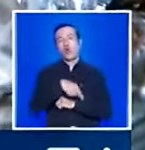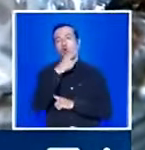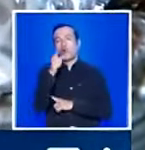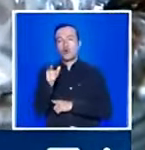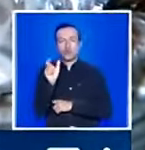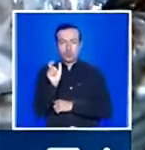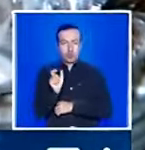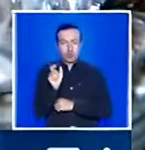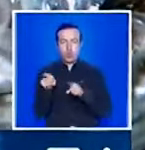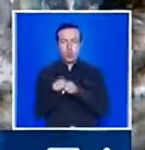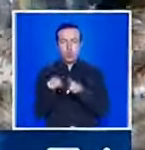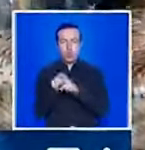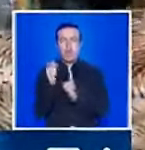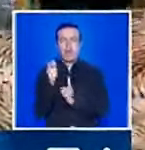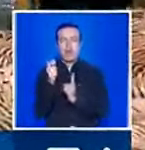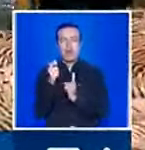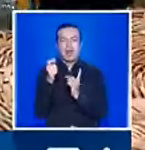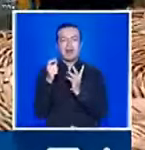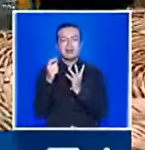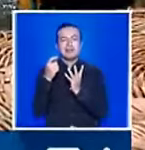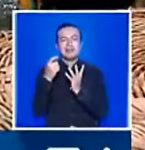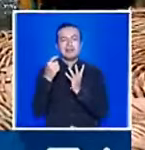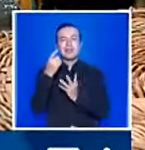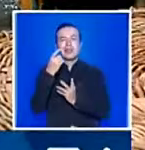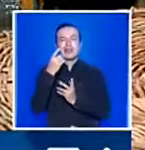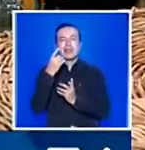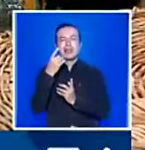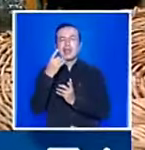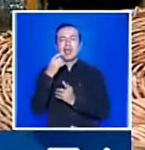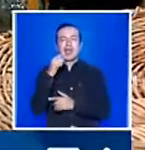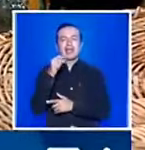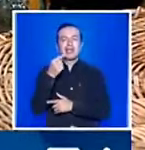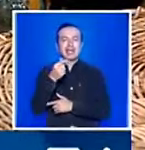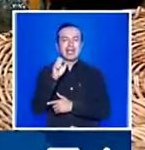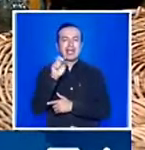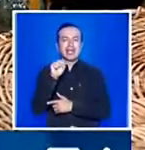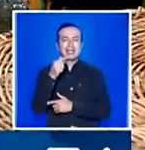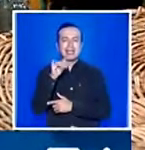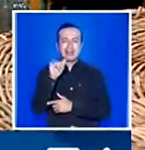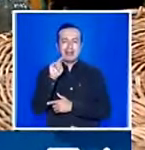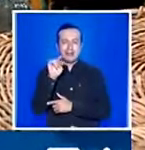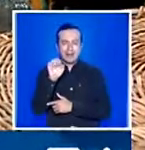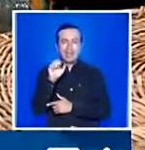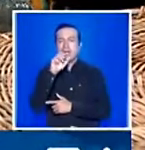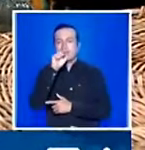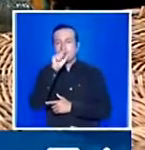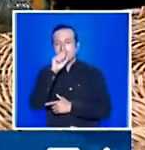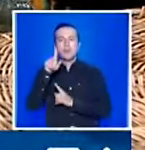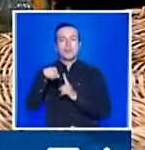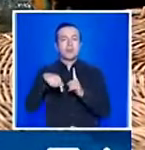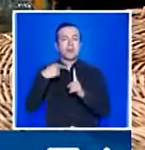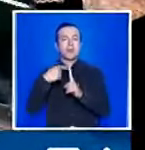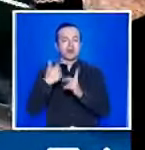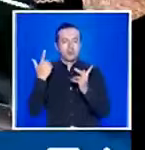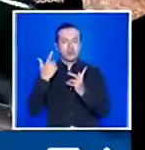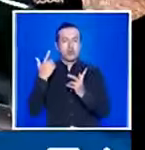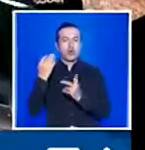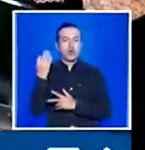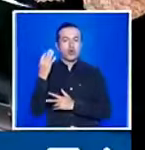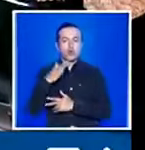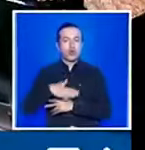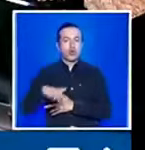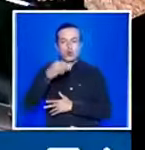con las mismas propiedades del agave y el limón mandarina. Y el jengibre de la Amazonía.